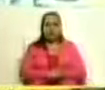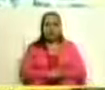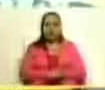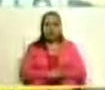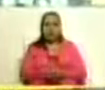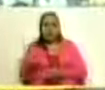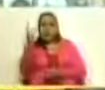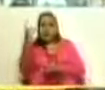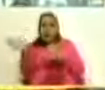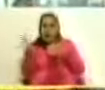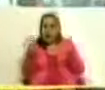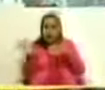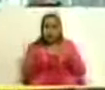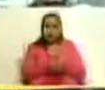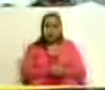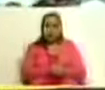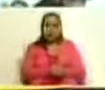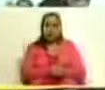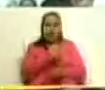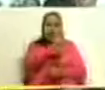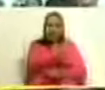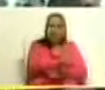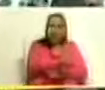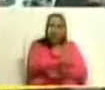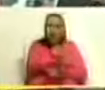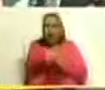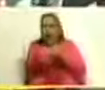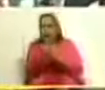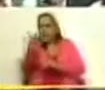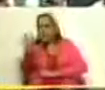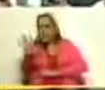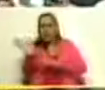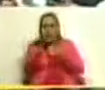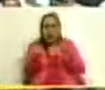1 de marzo, 2, 3, 4, 5.